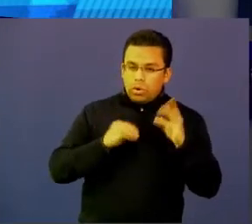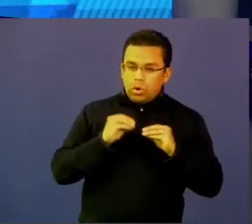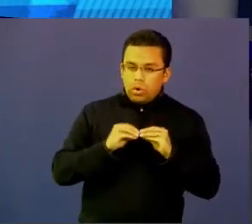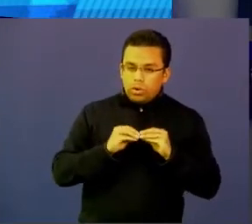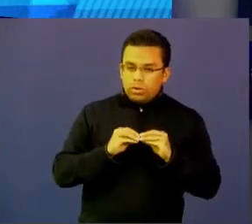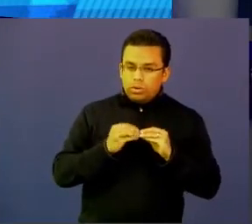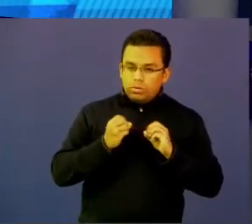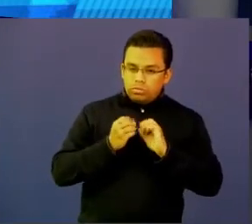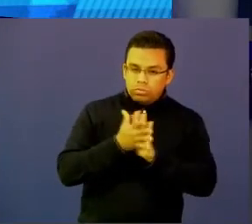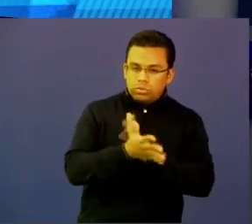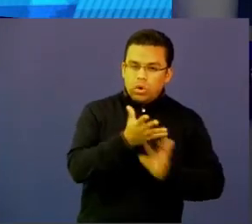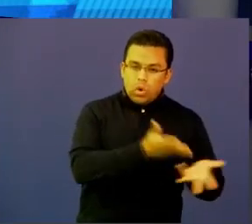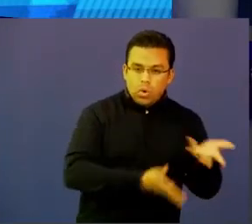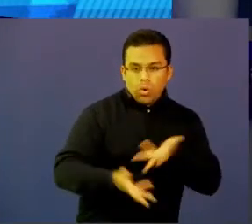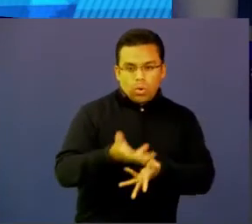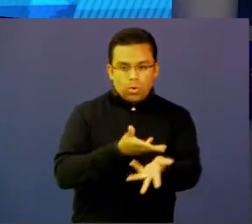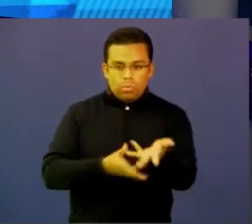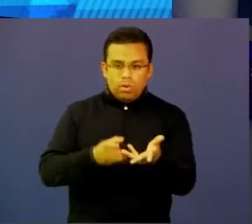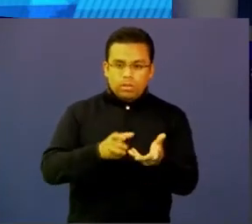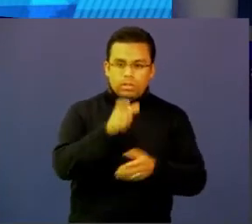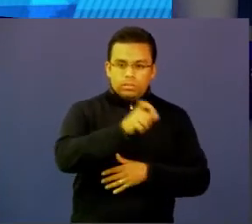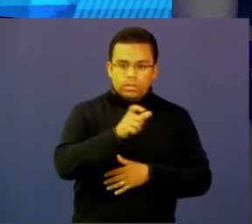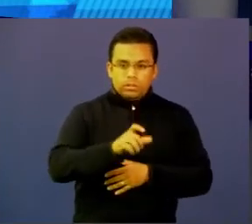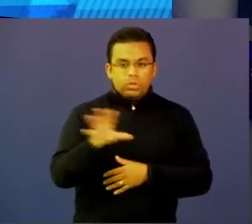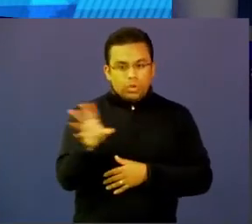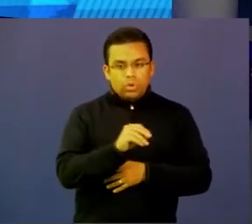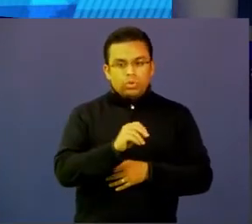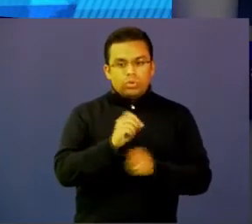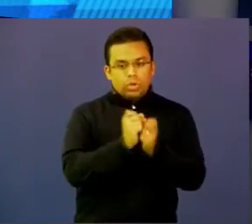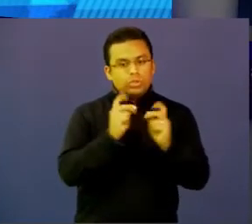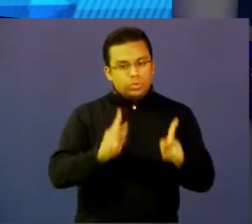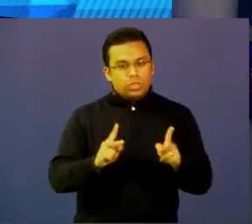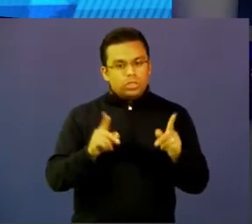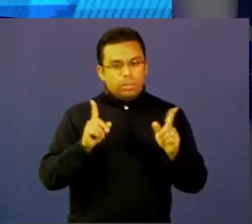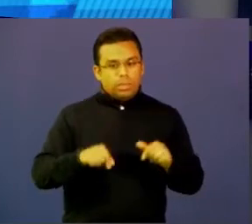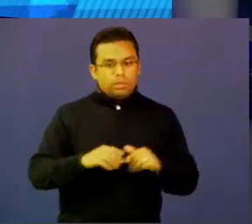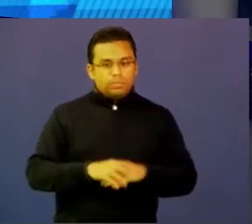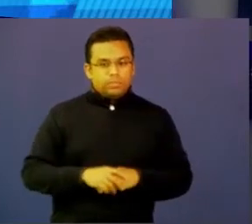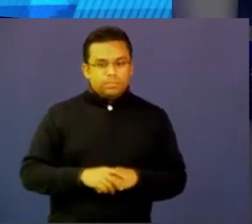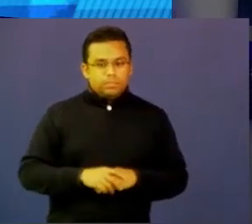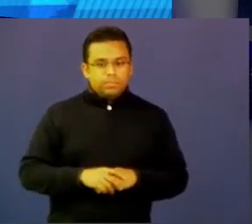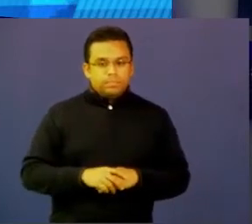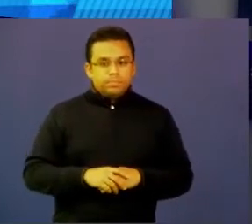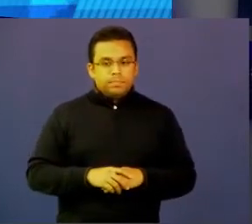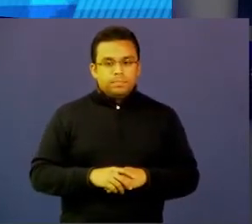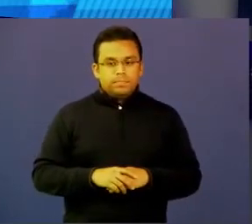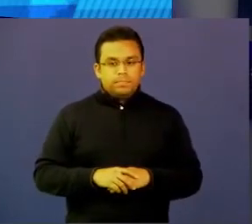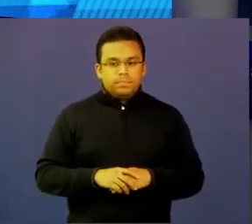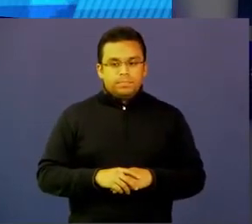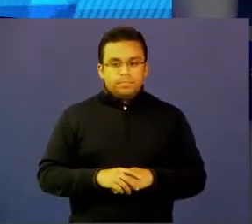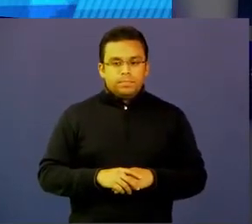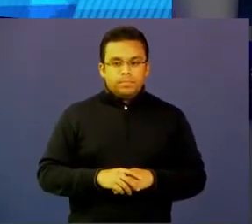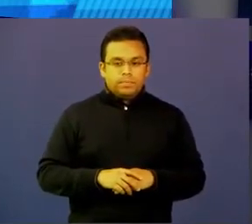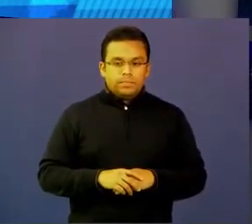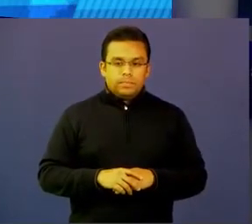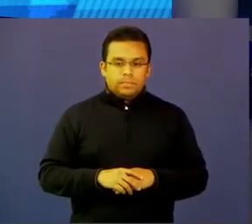compartir precisamente los maestros con los estudiantes. Por supuesto. Bien, perfecto. Otra inquietud. Nos